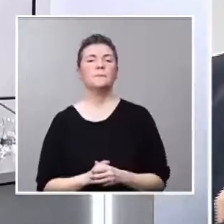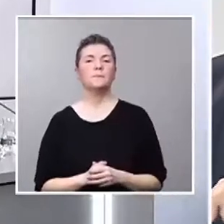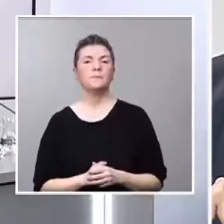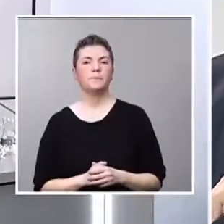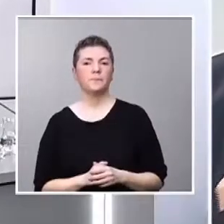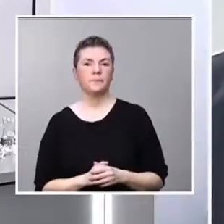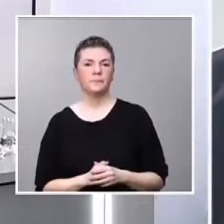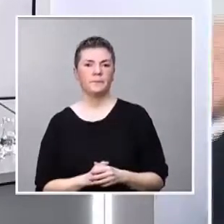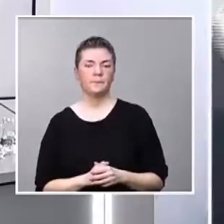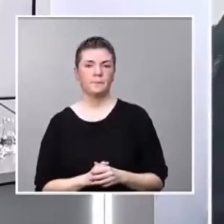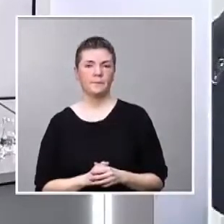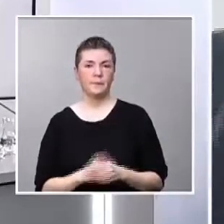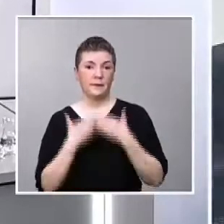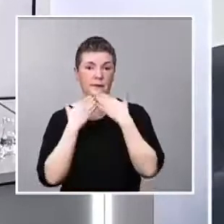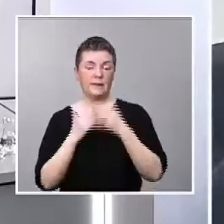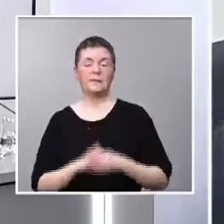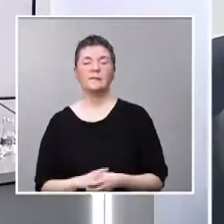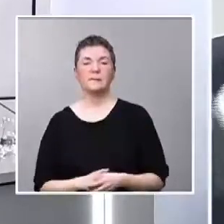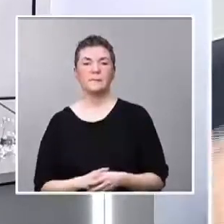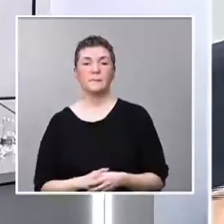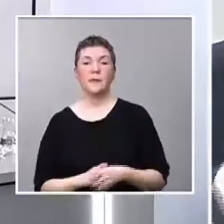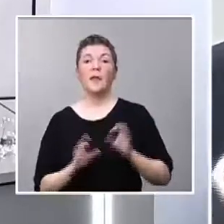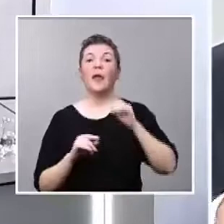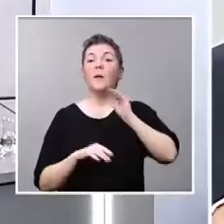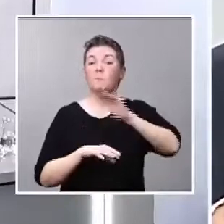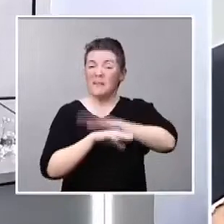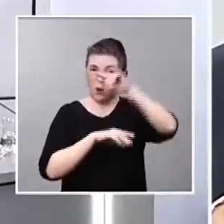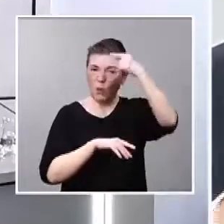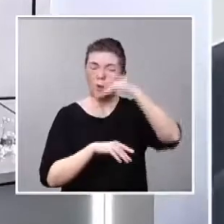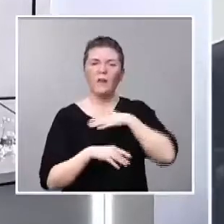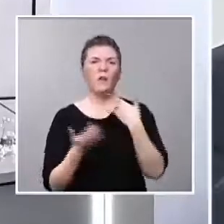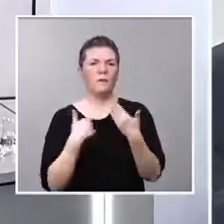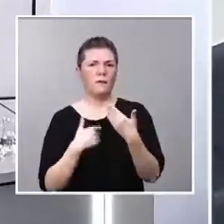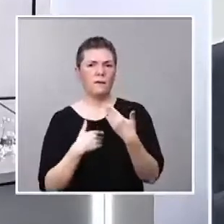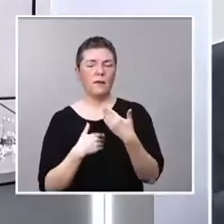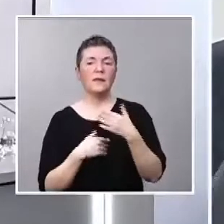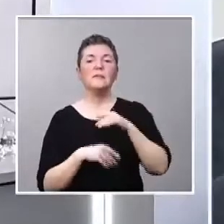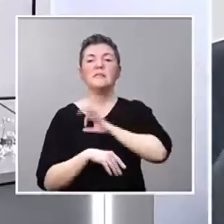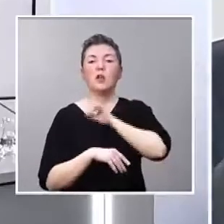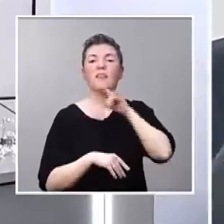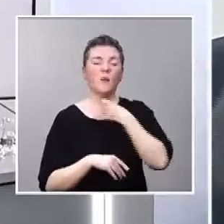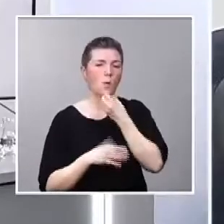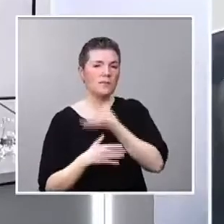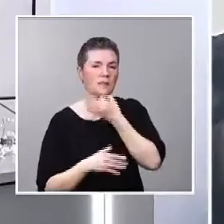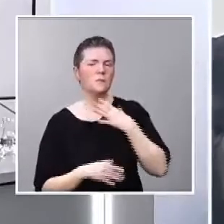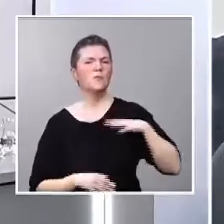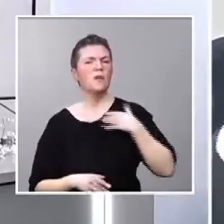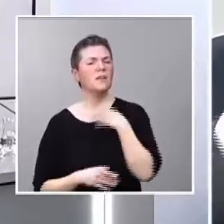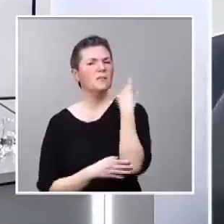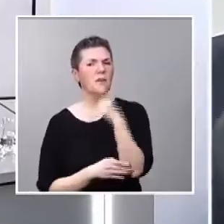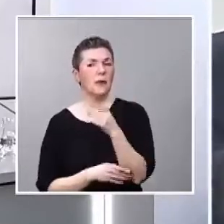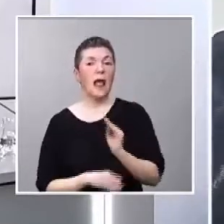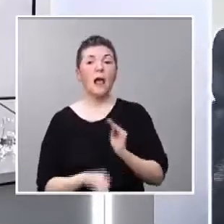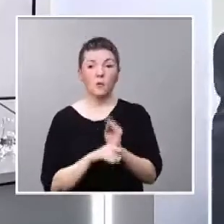matiza y la tercera es que concluye. Si no te dejan acabar, aquí se puede acabar normalmente, pero en la vida no te dejan acabar. O sea, cuando sale alguien